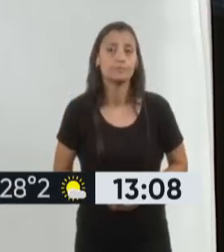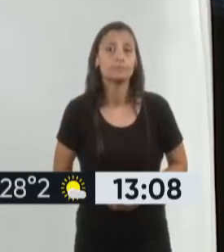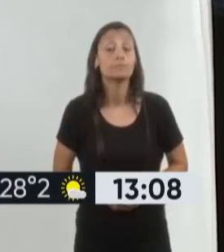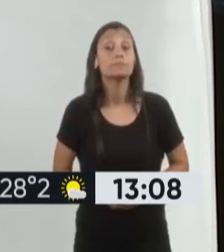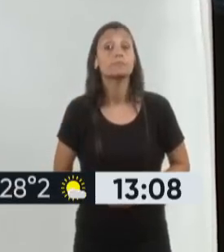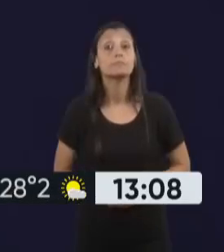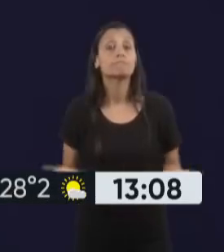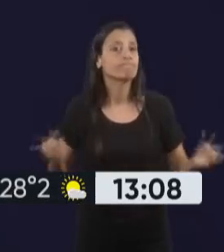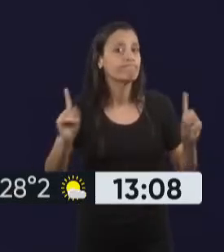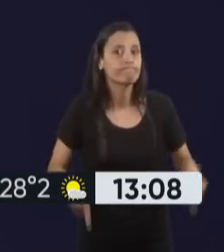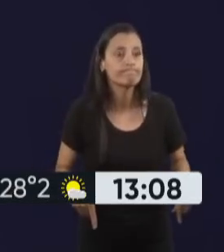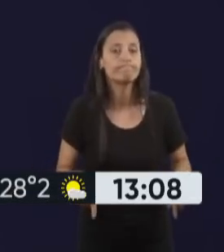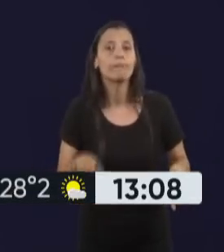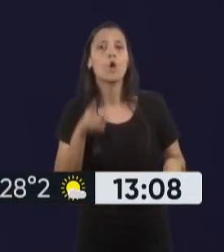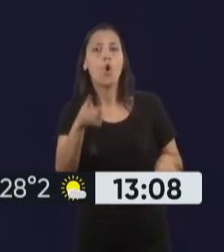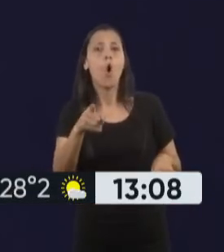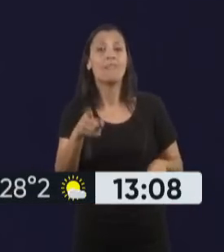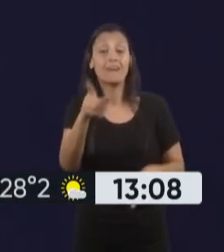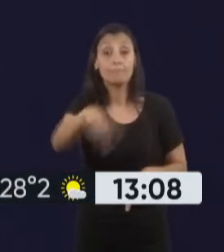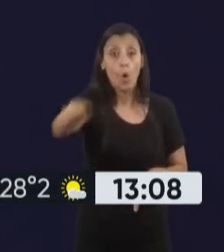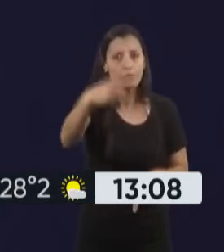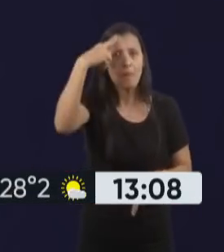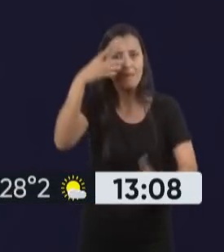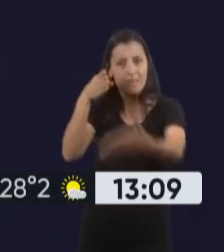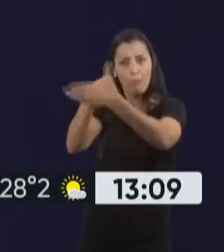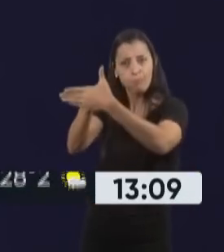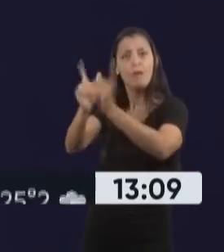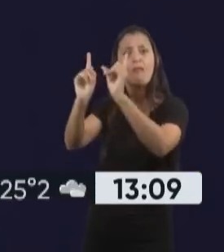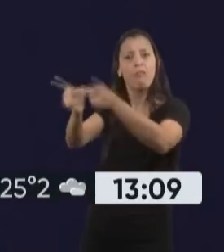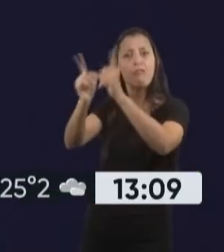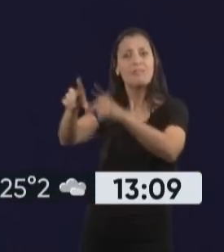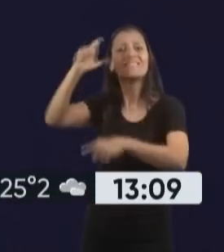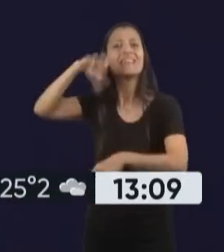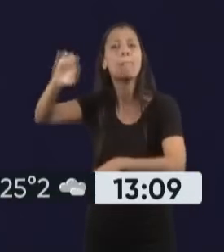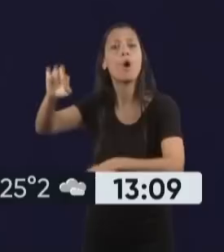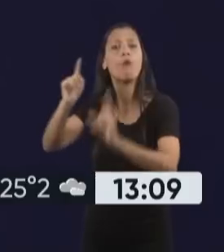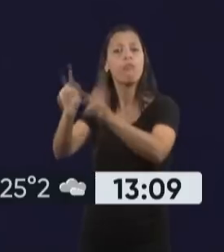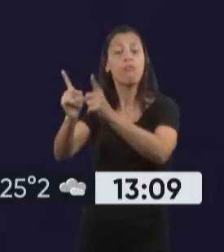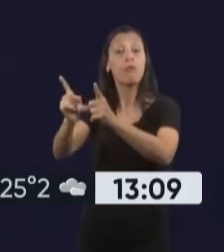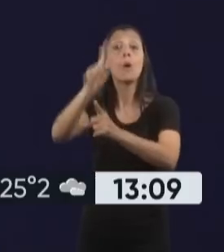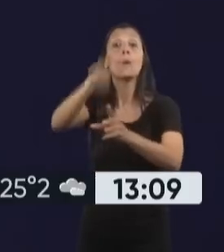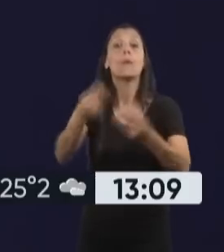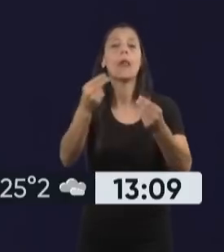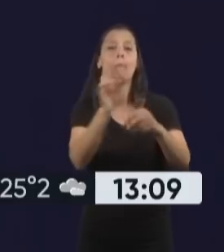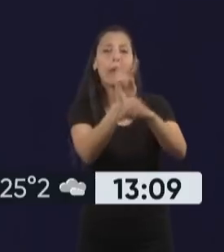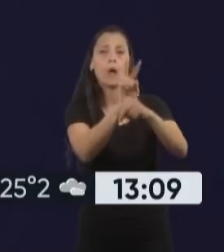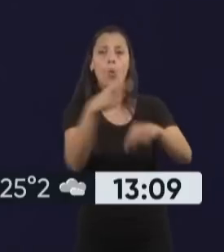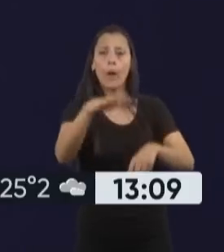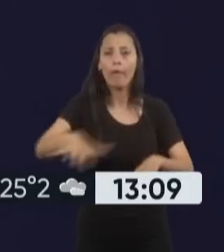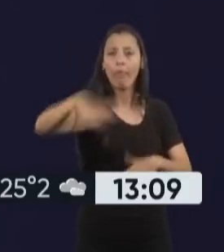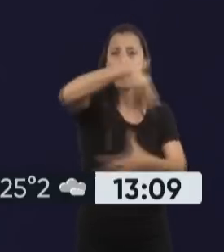lo crisis? sé, no lo sabemos. Para ustedes, ¿no levantarlo evita una crisis? Es que no es que evita una crisis o deja de evitarla.